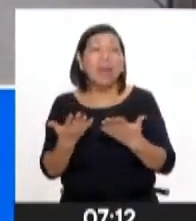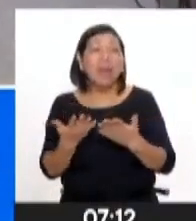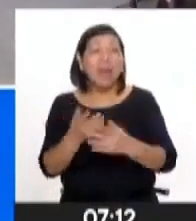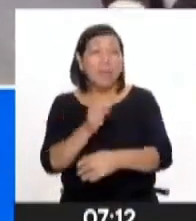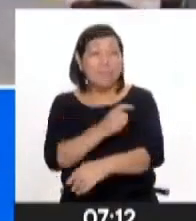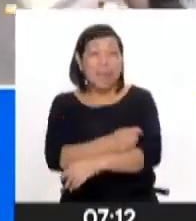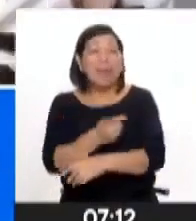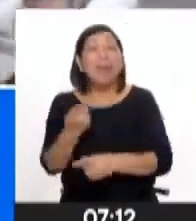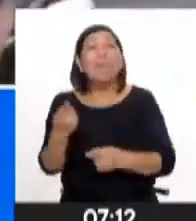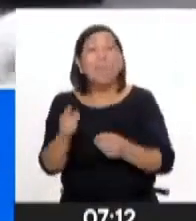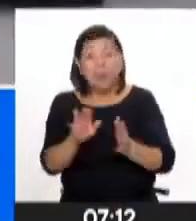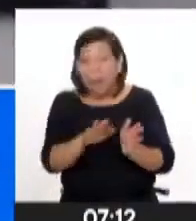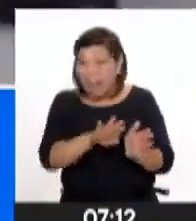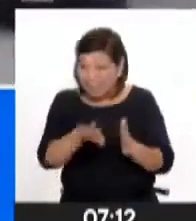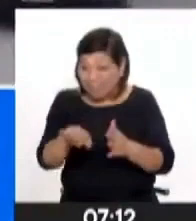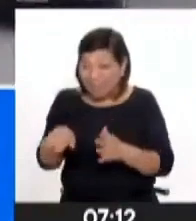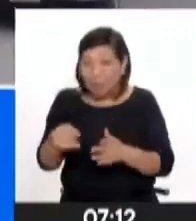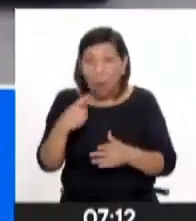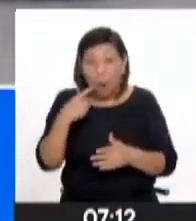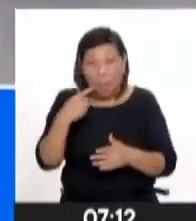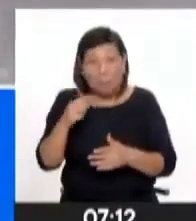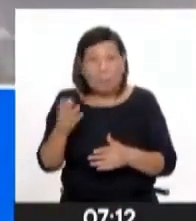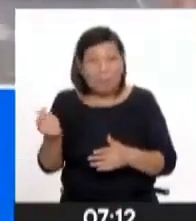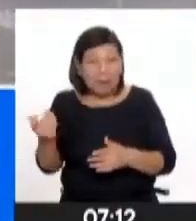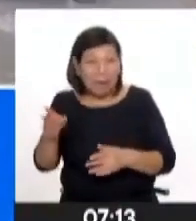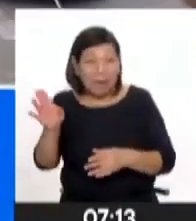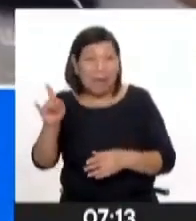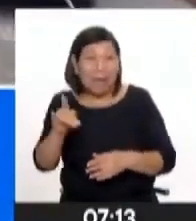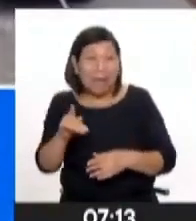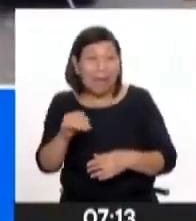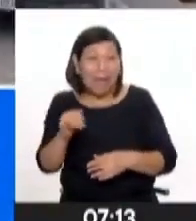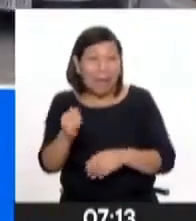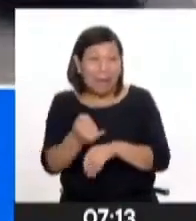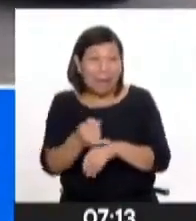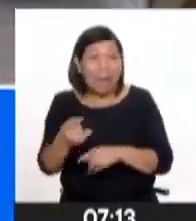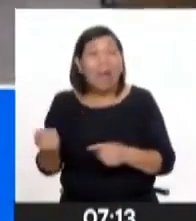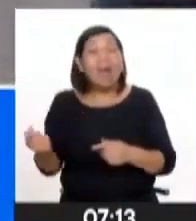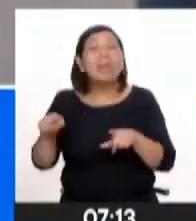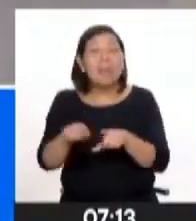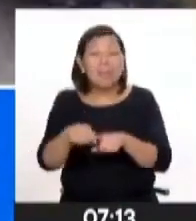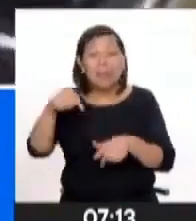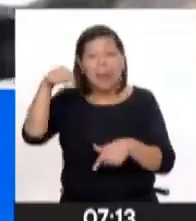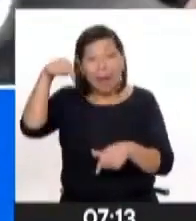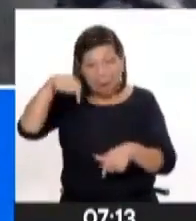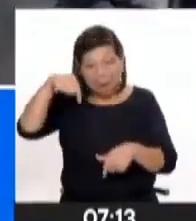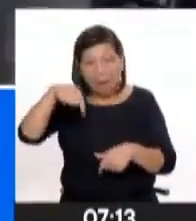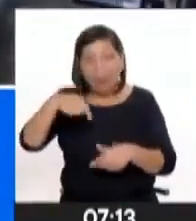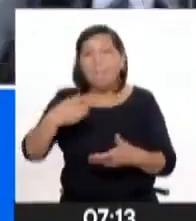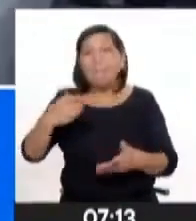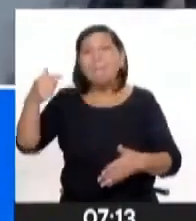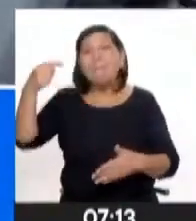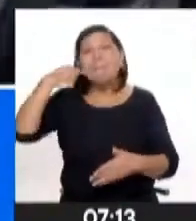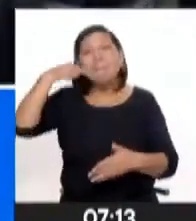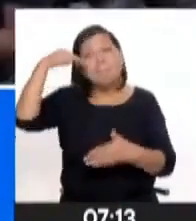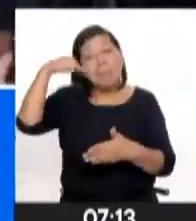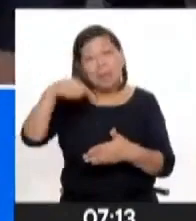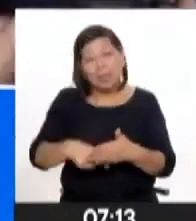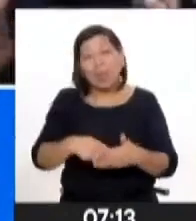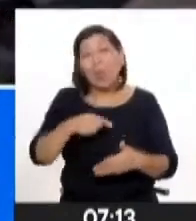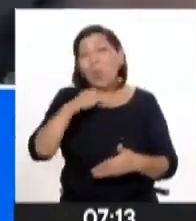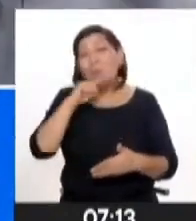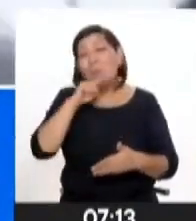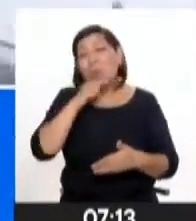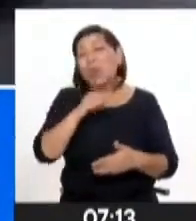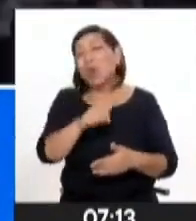Sierra de Tacna, donde cumplía una condena de 28 años de prisión por el asesinato de Stephanie Flores. Cabe indicar que la